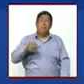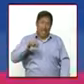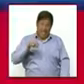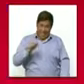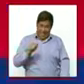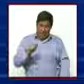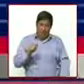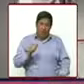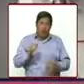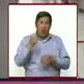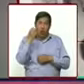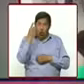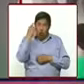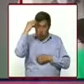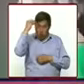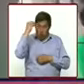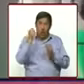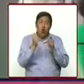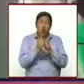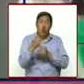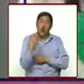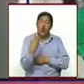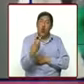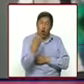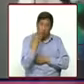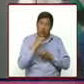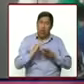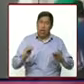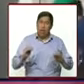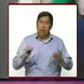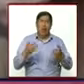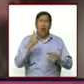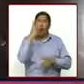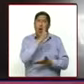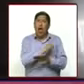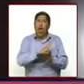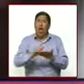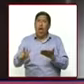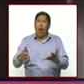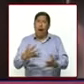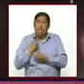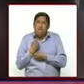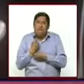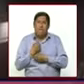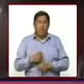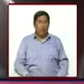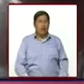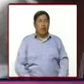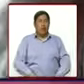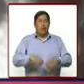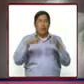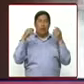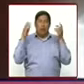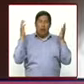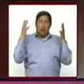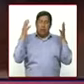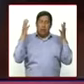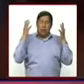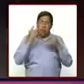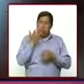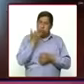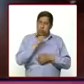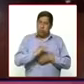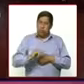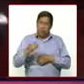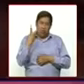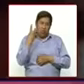junto a este hombre que las tenía en su poder hace aproximadamente una semana. Exactamente, afortunadamente estas menores